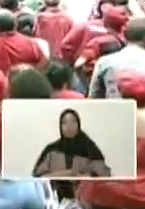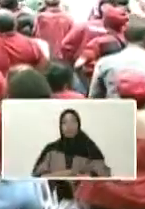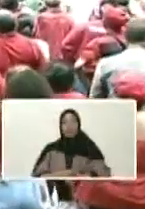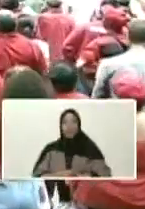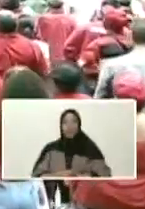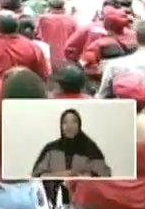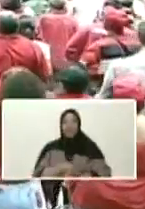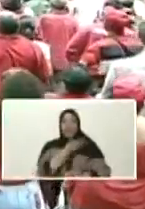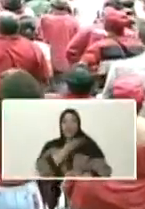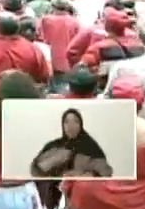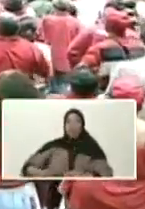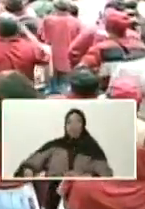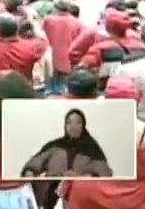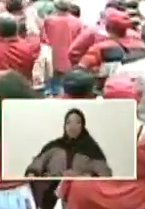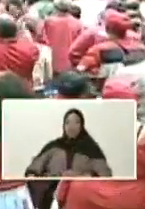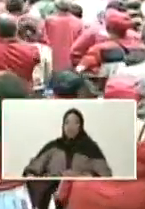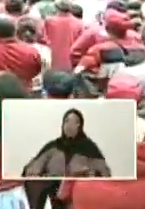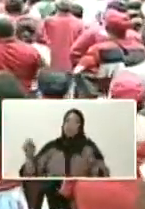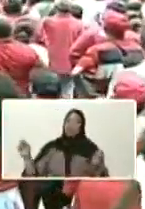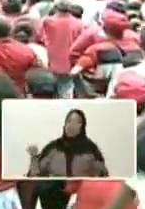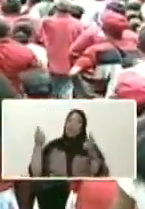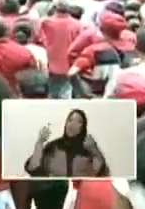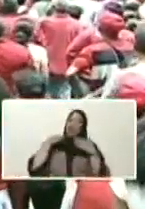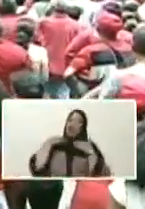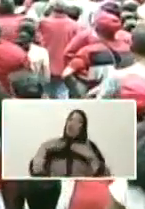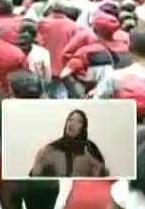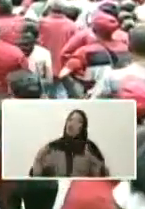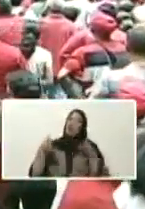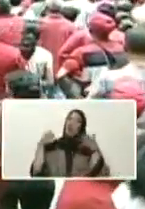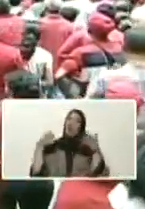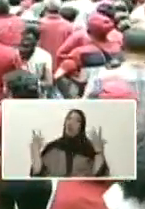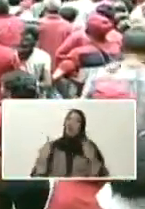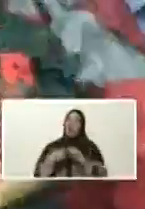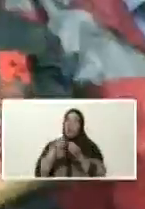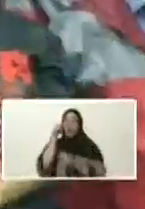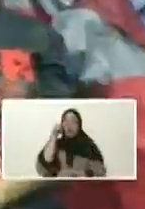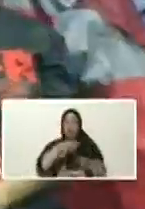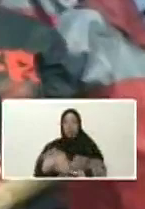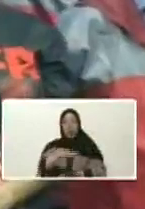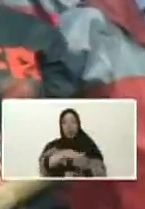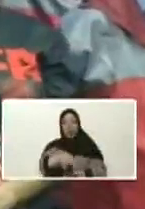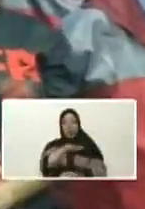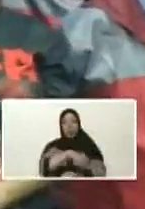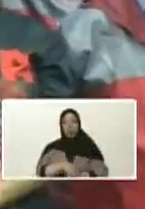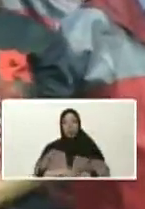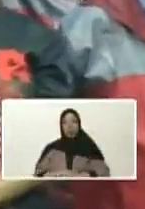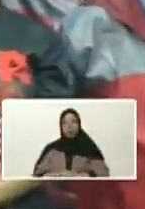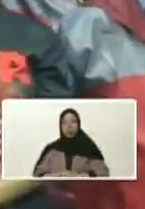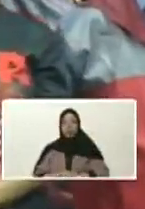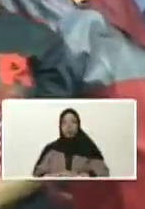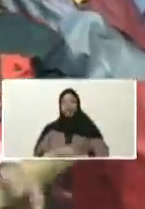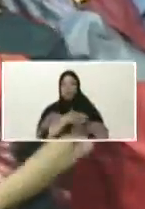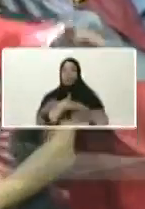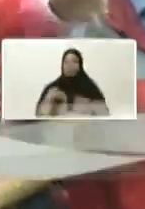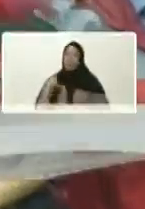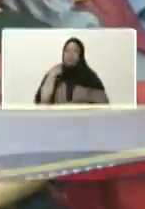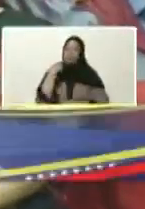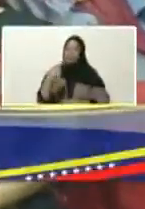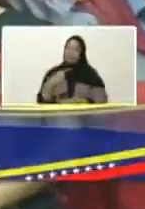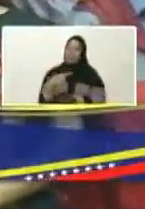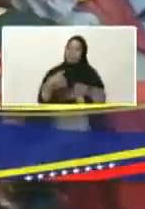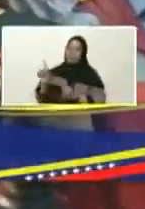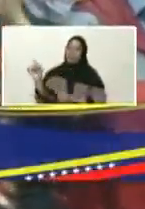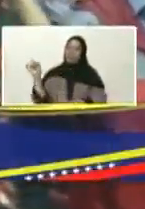Vencer, presidente, vencer es la tarea, vencer junto al pueblo siempre. Quiero decirle, presidente, que